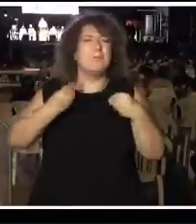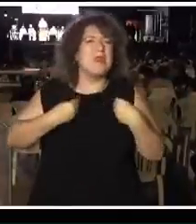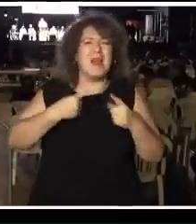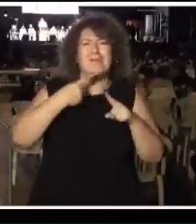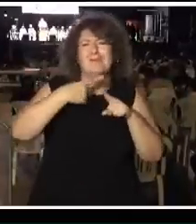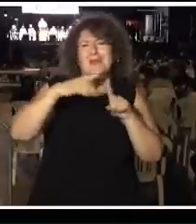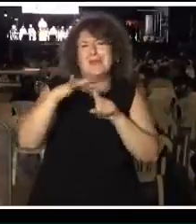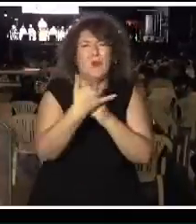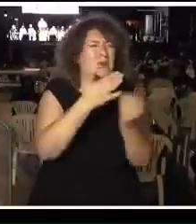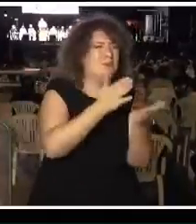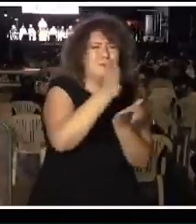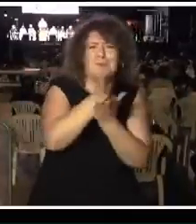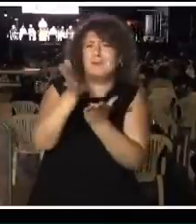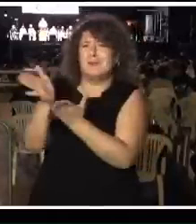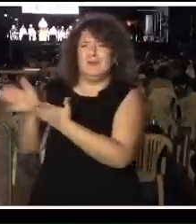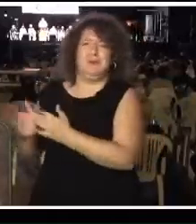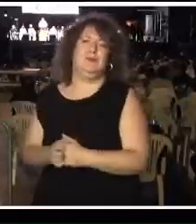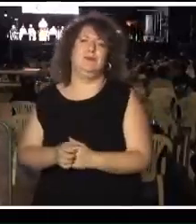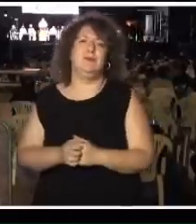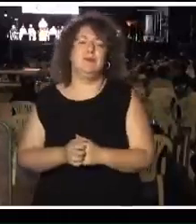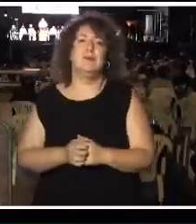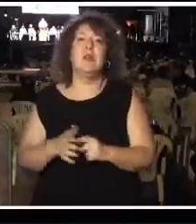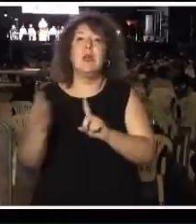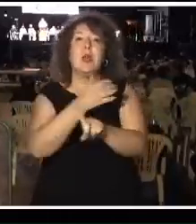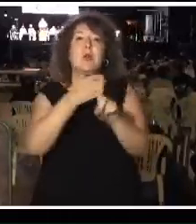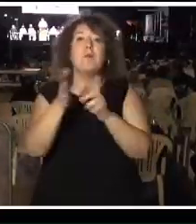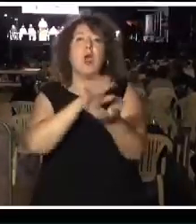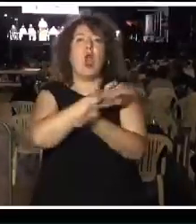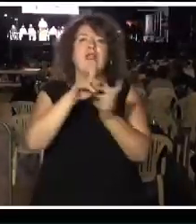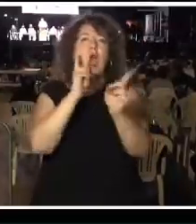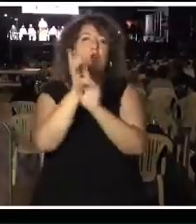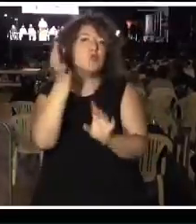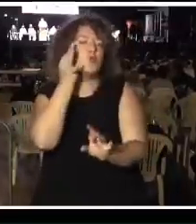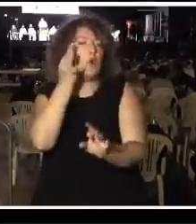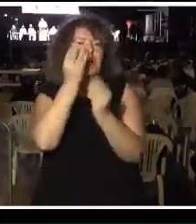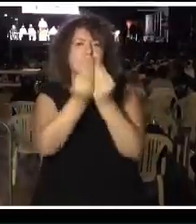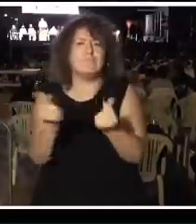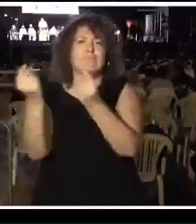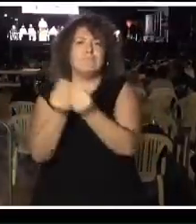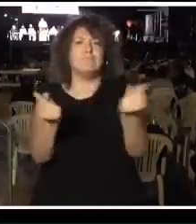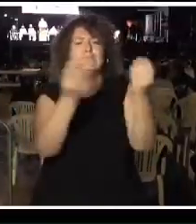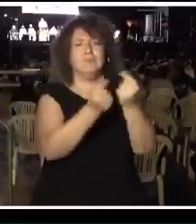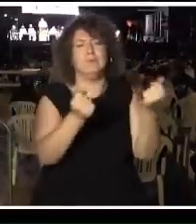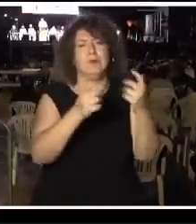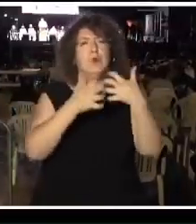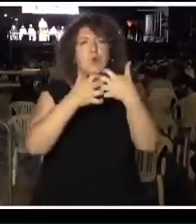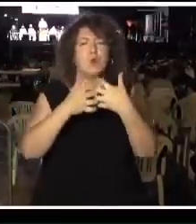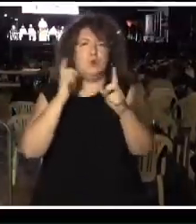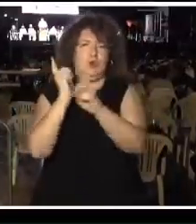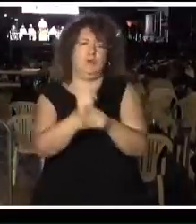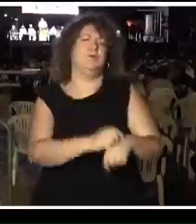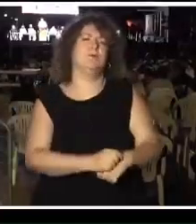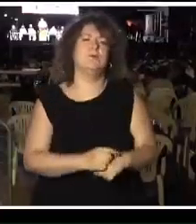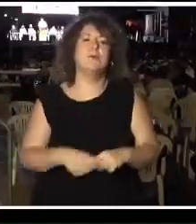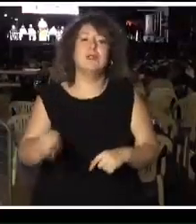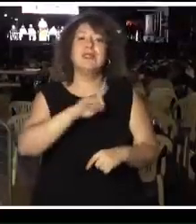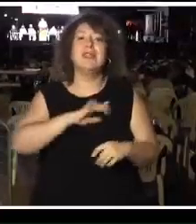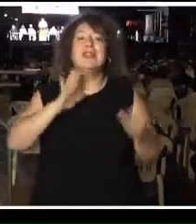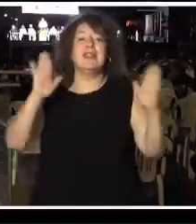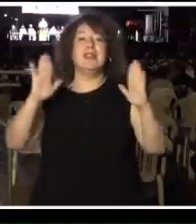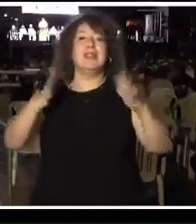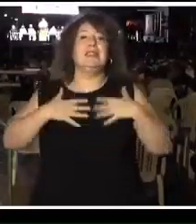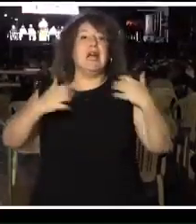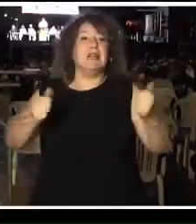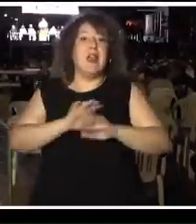y toda forma de violencia contra las mujeres. Superada la emergencia sanitaria, es tiempo de materializar